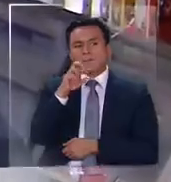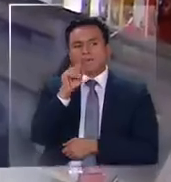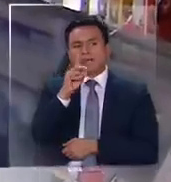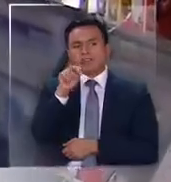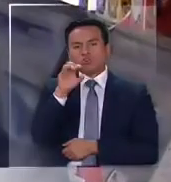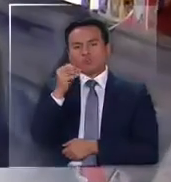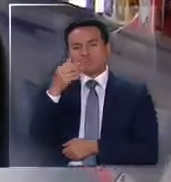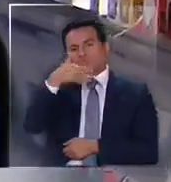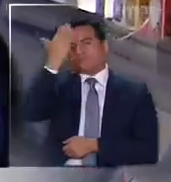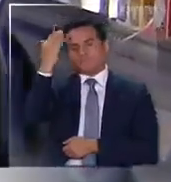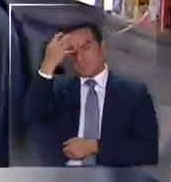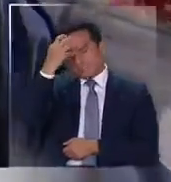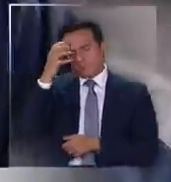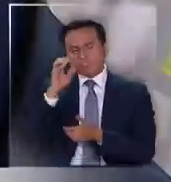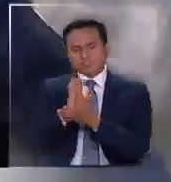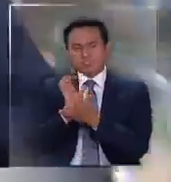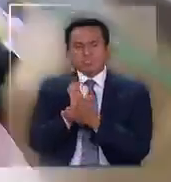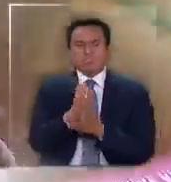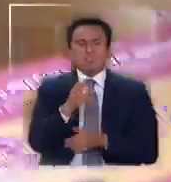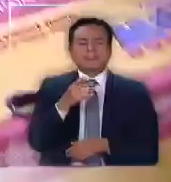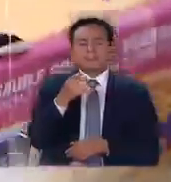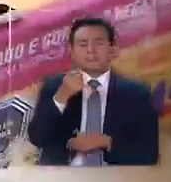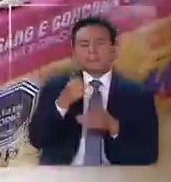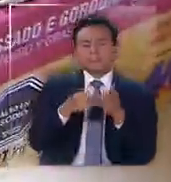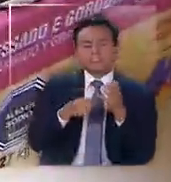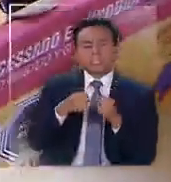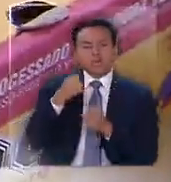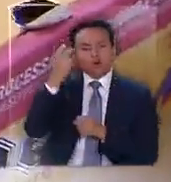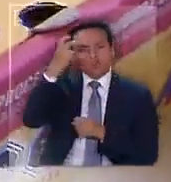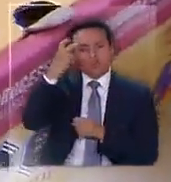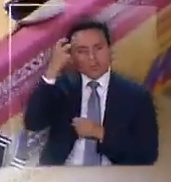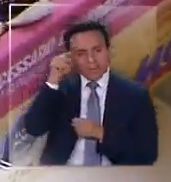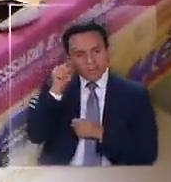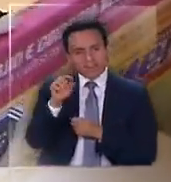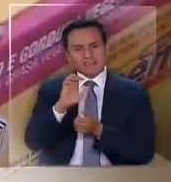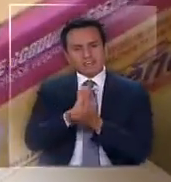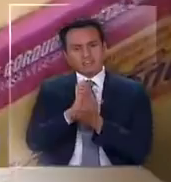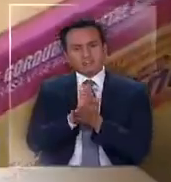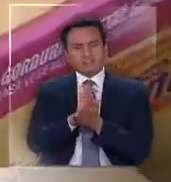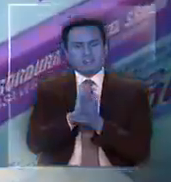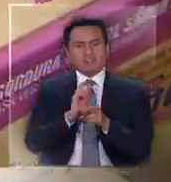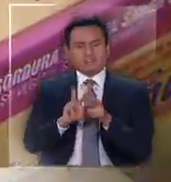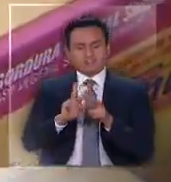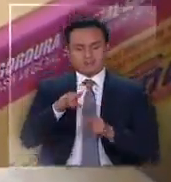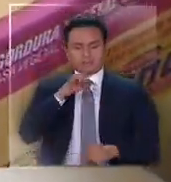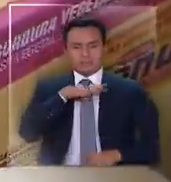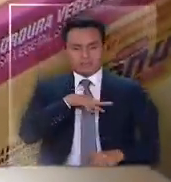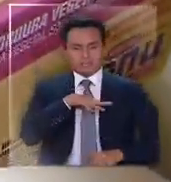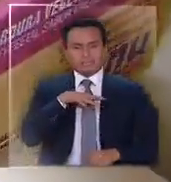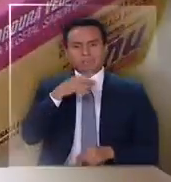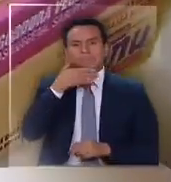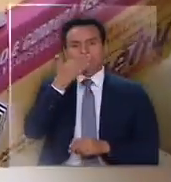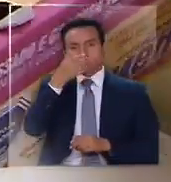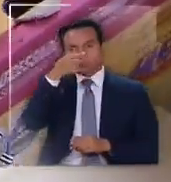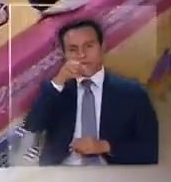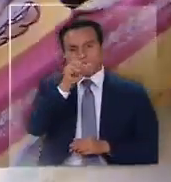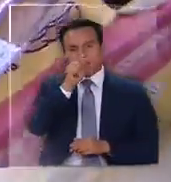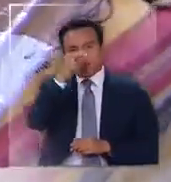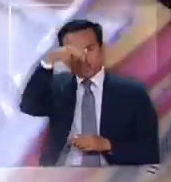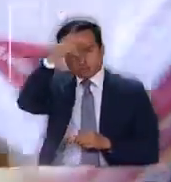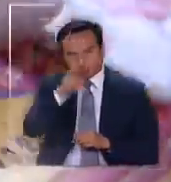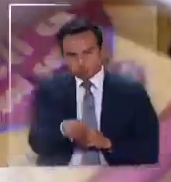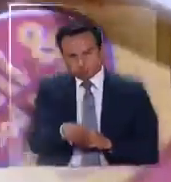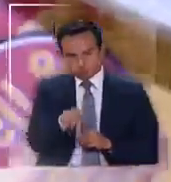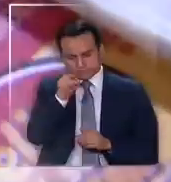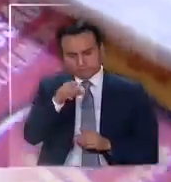Este es un queso de leche de oveja. Este se fabrica acá en Chile, en la Patagonia. Ahí